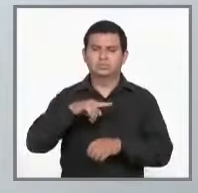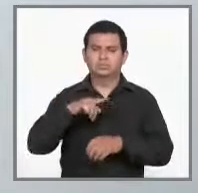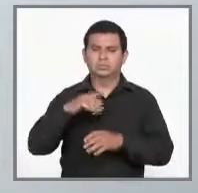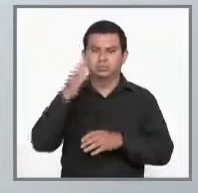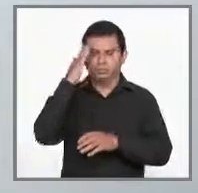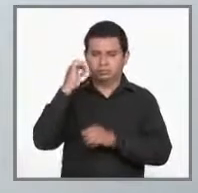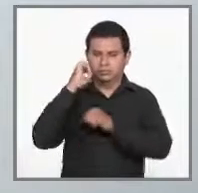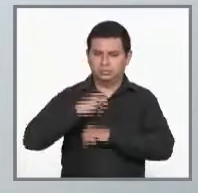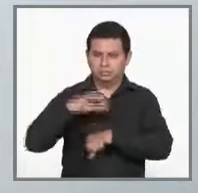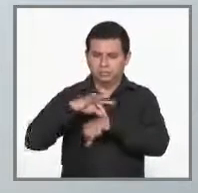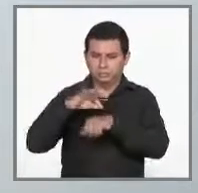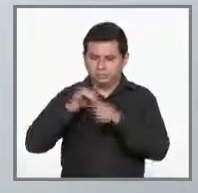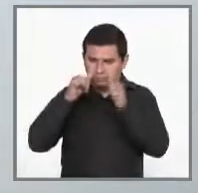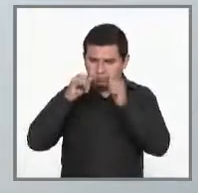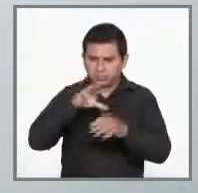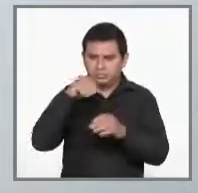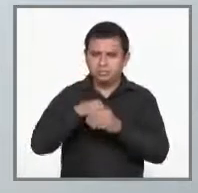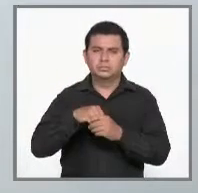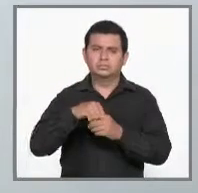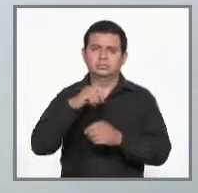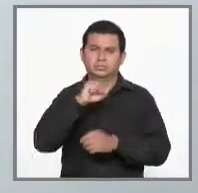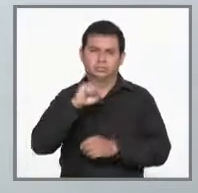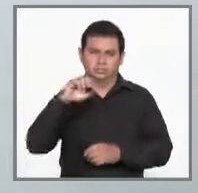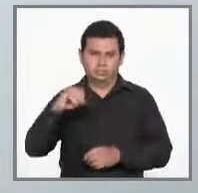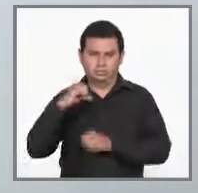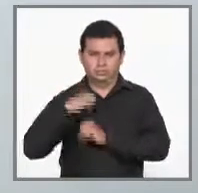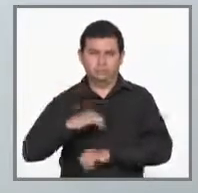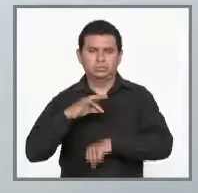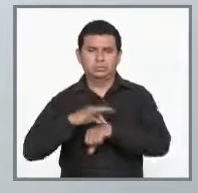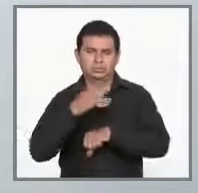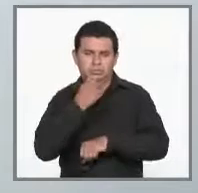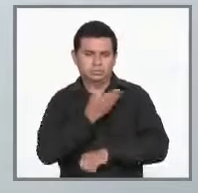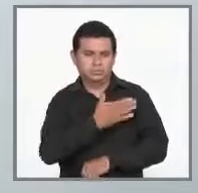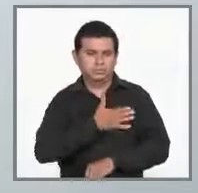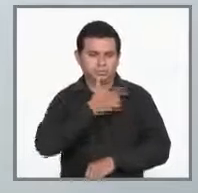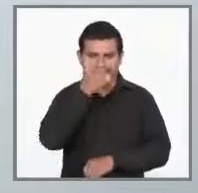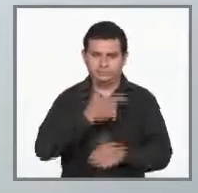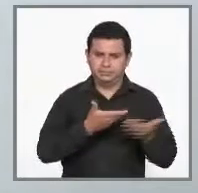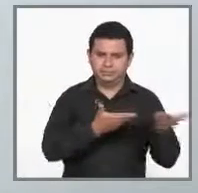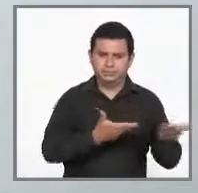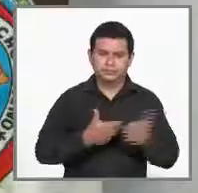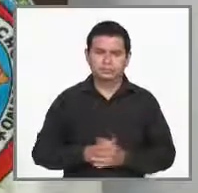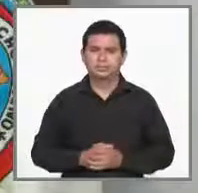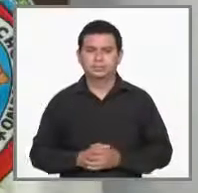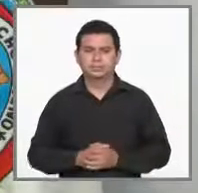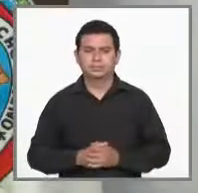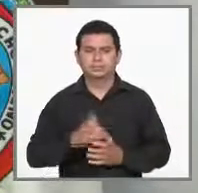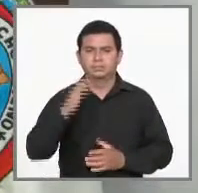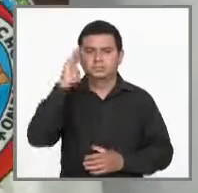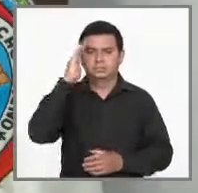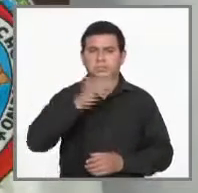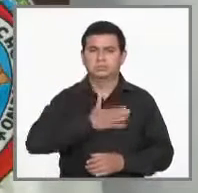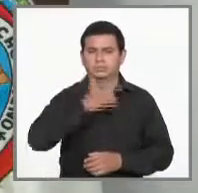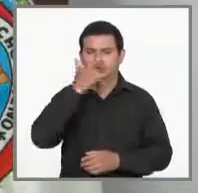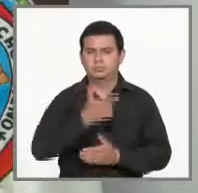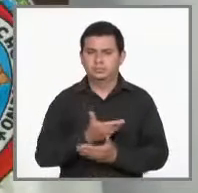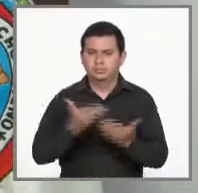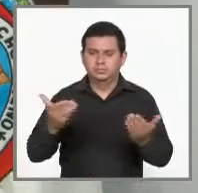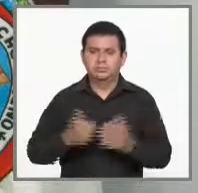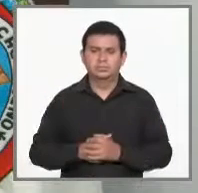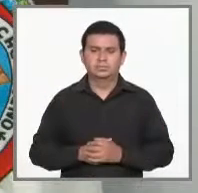dirección de atención médica de los servicios de salud de oaxaca doctor muy buenas noches adelante por favor muy buenas noches a todos